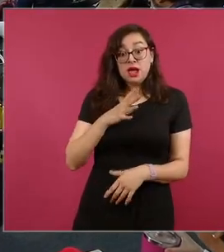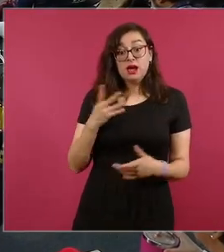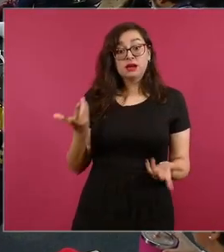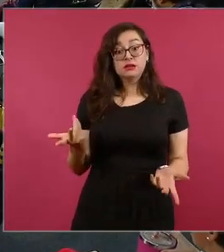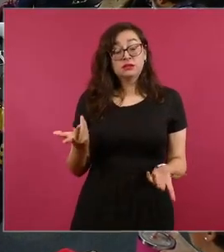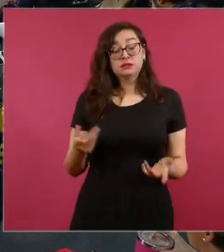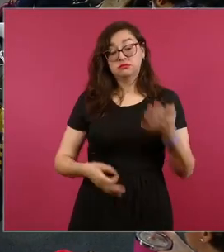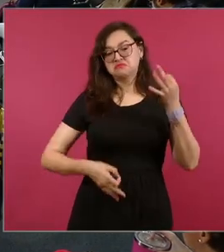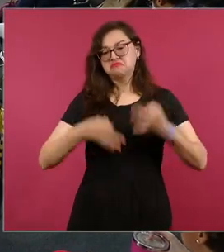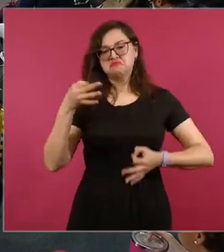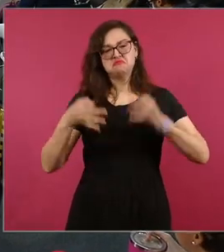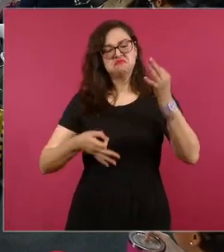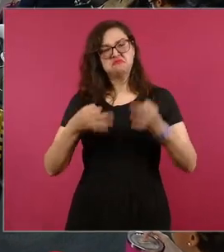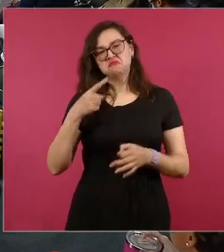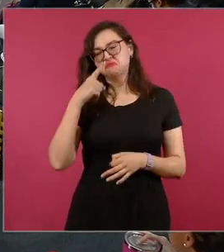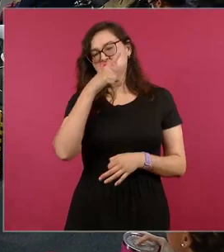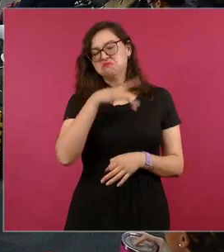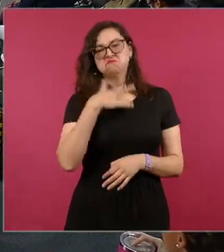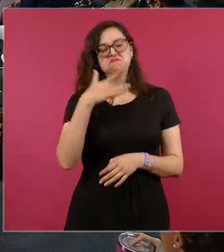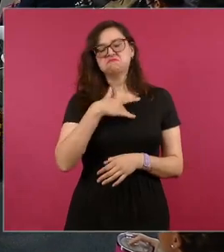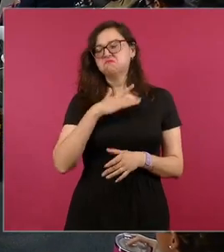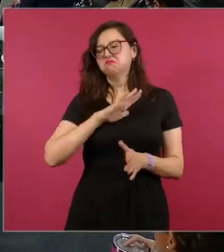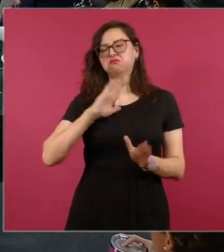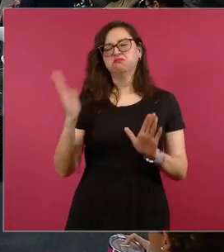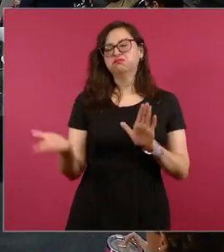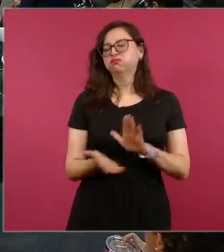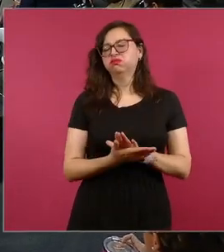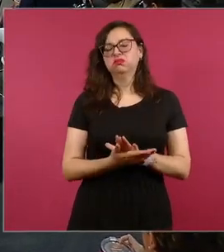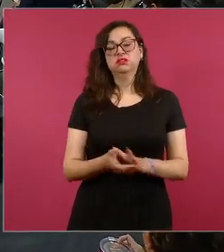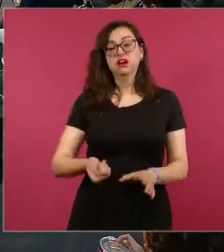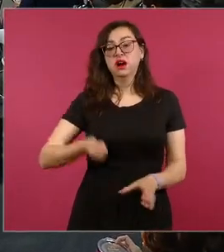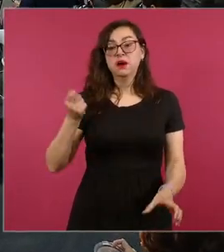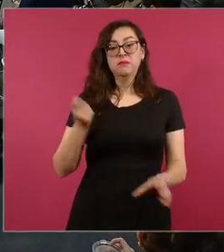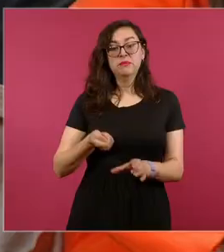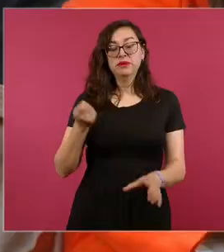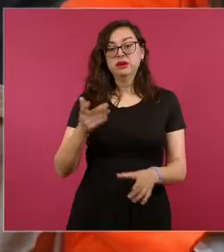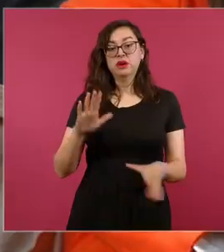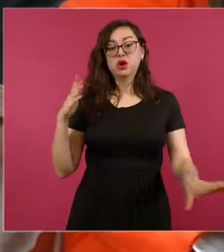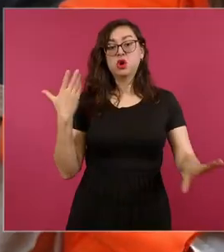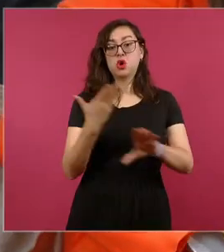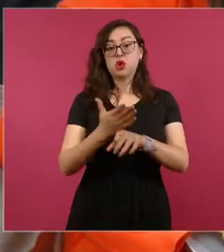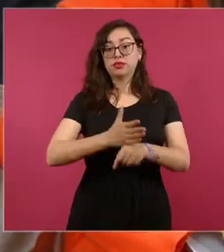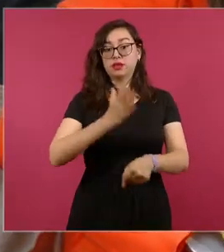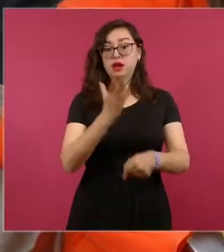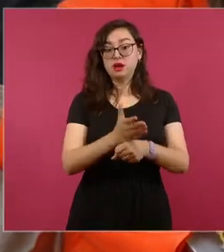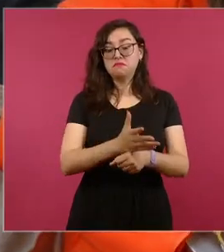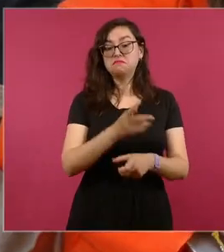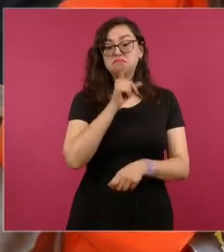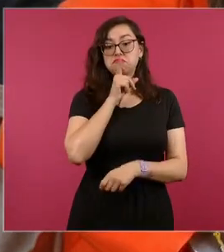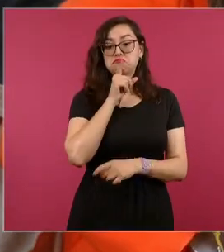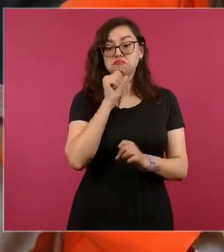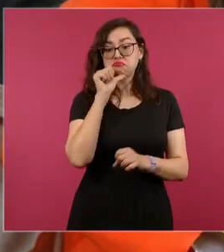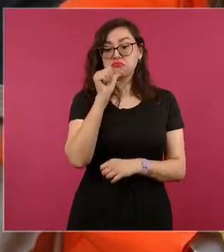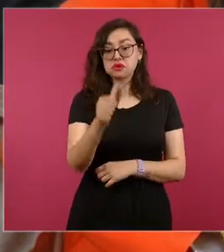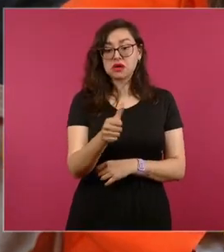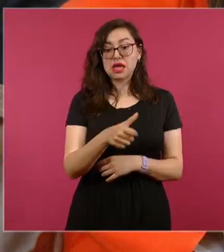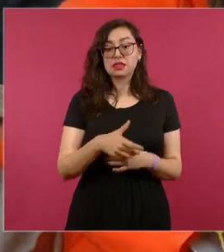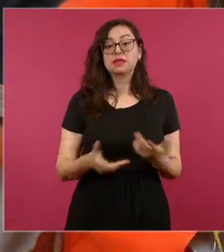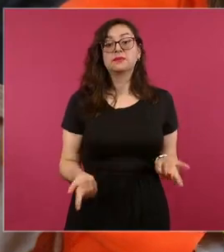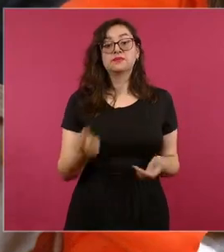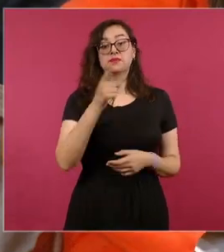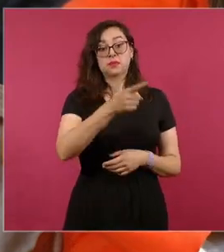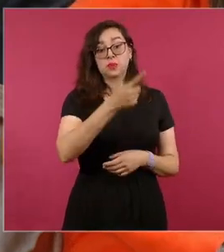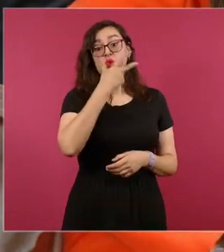caso y no ha querido dar un veredicto final contra esta persona, un granjero estadounidense que asesinó, presuntamente